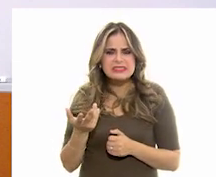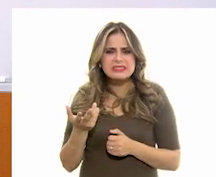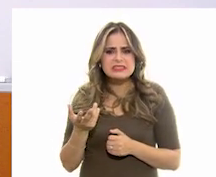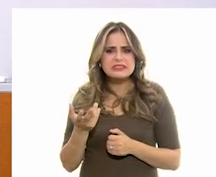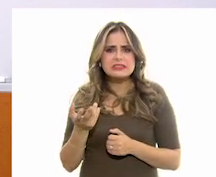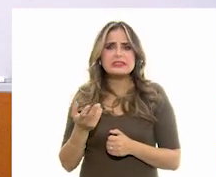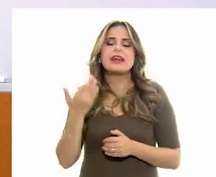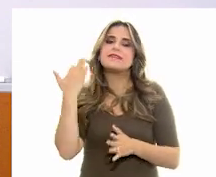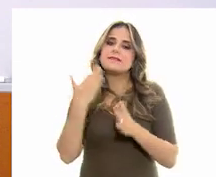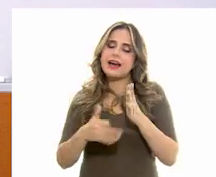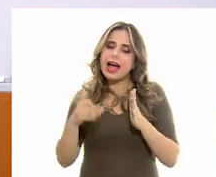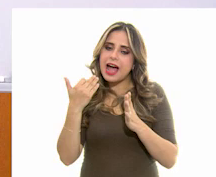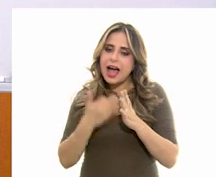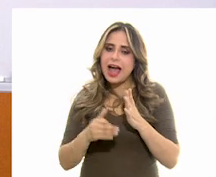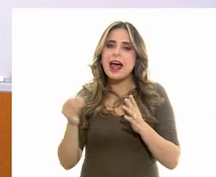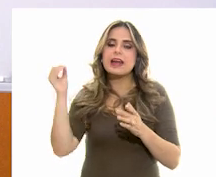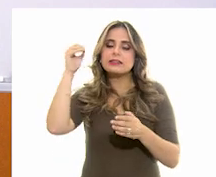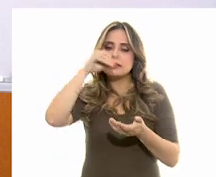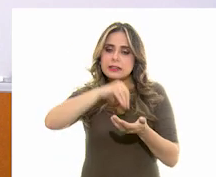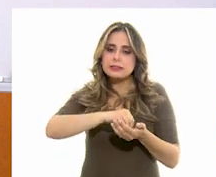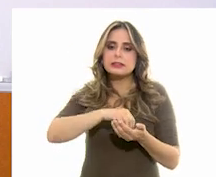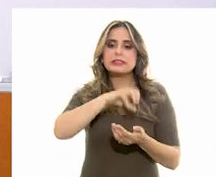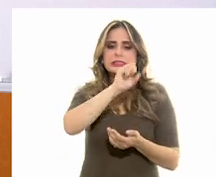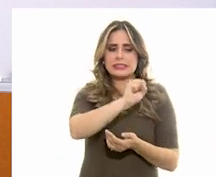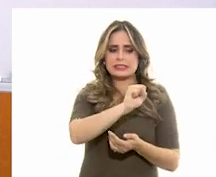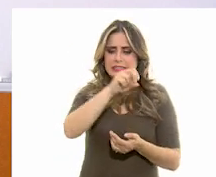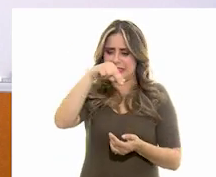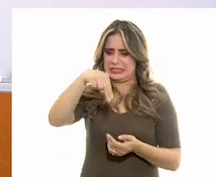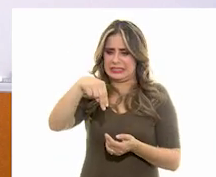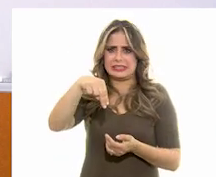Ah, le faltó ahí la vocal.